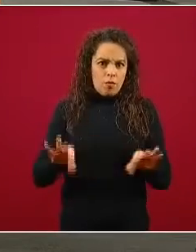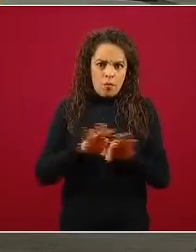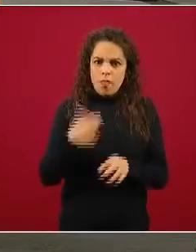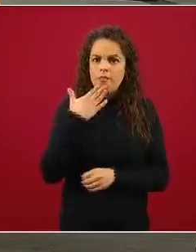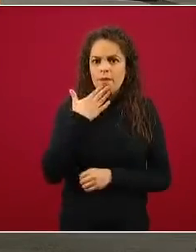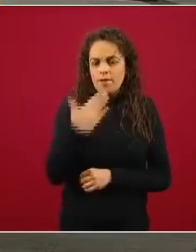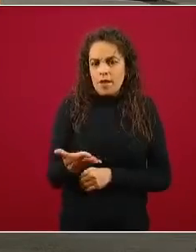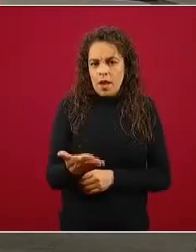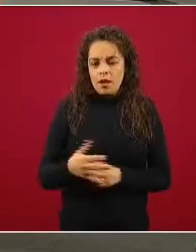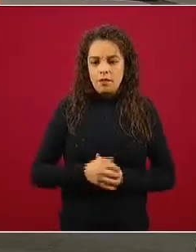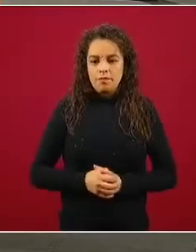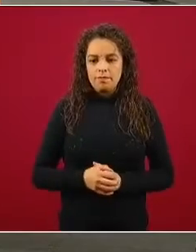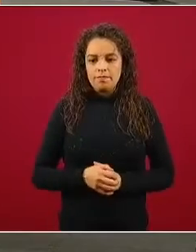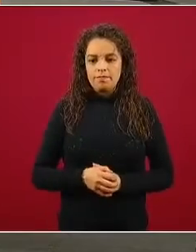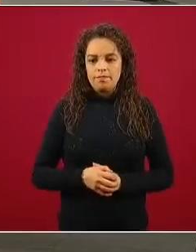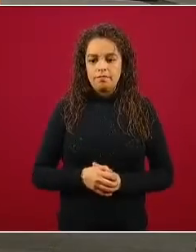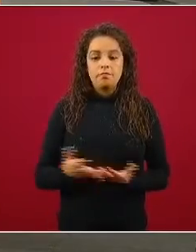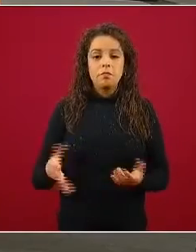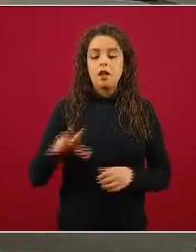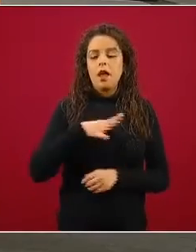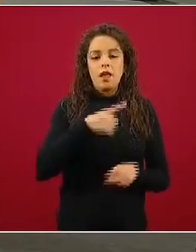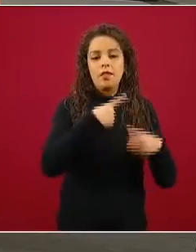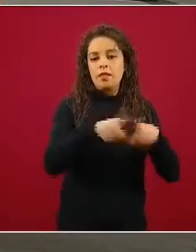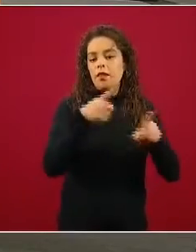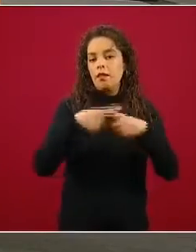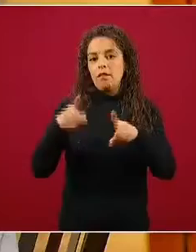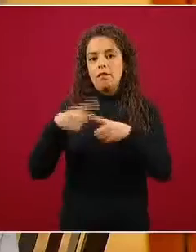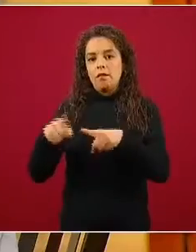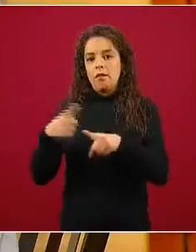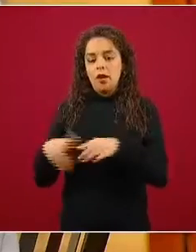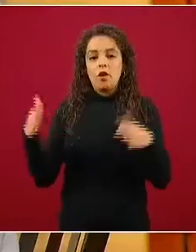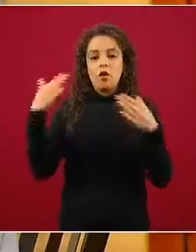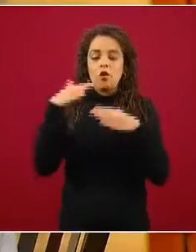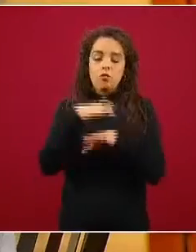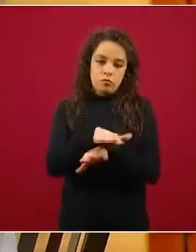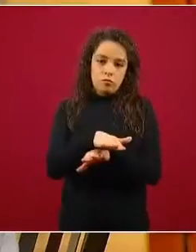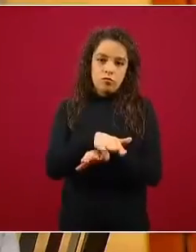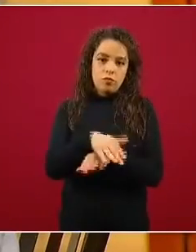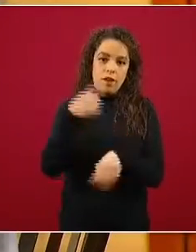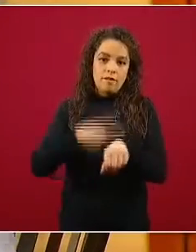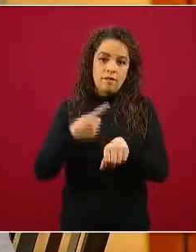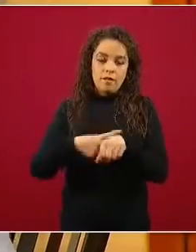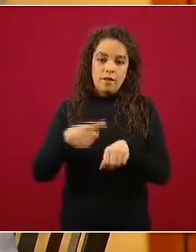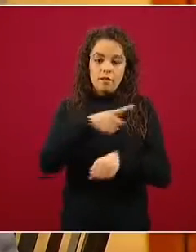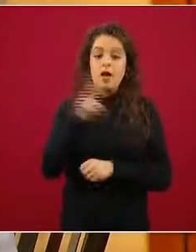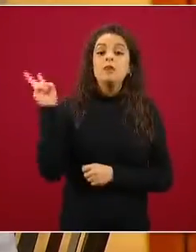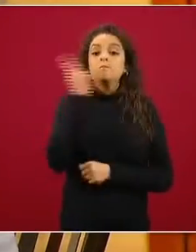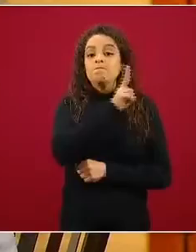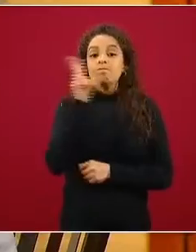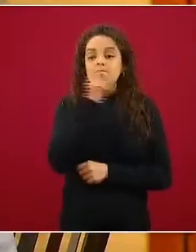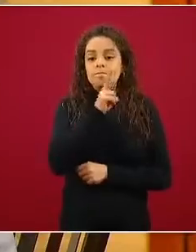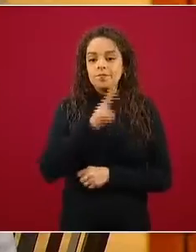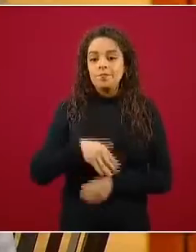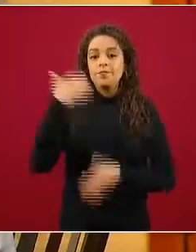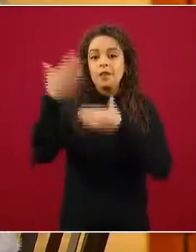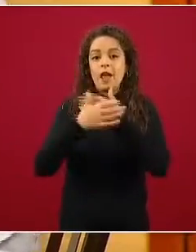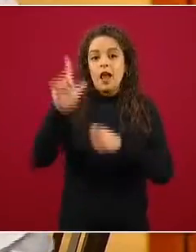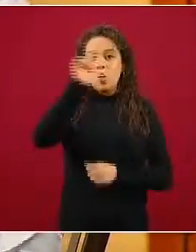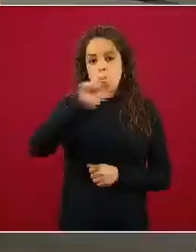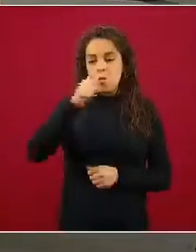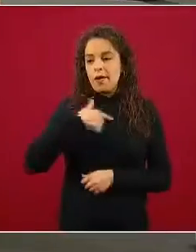No, hay de diferentes, hay cuestiones que tienen que ver con enfermedades respiratorias, pero mañana les traemos, bueno, el lunes les traemos el registro